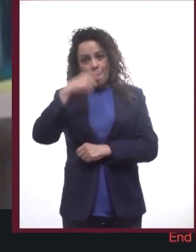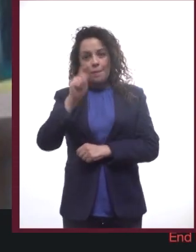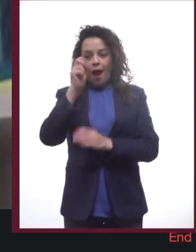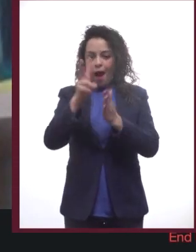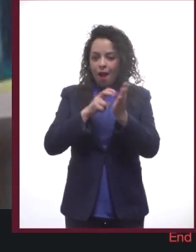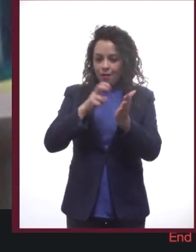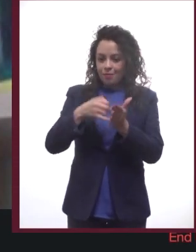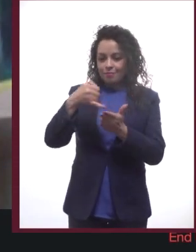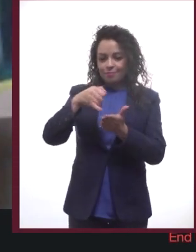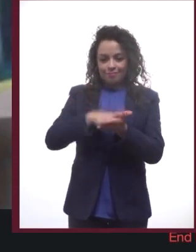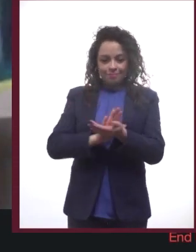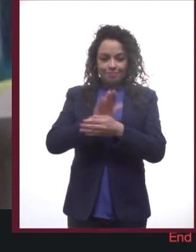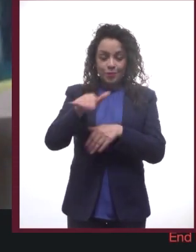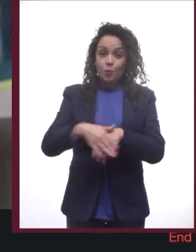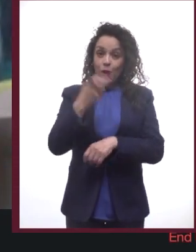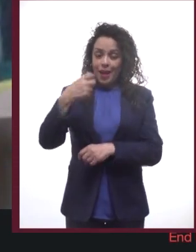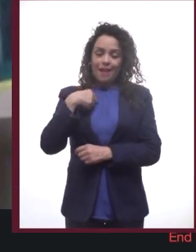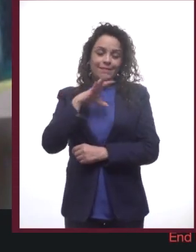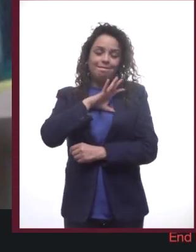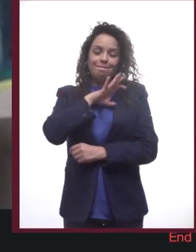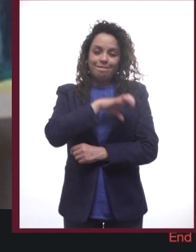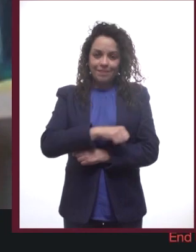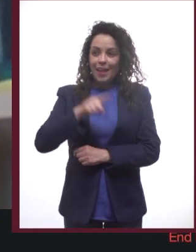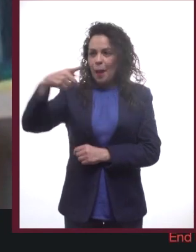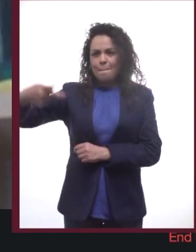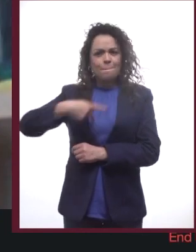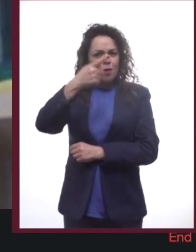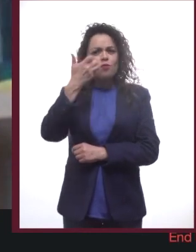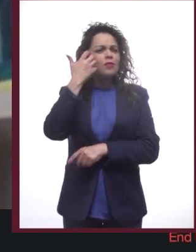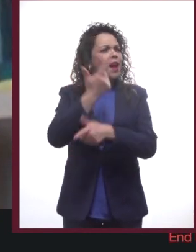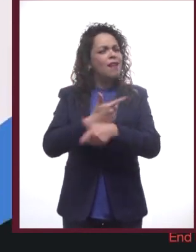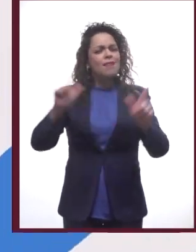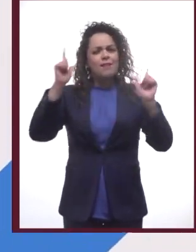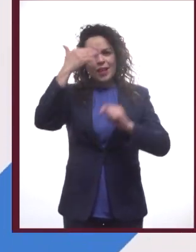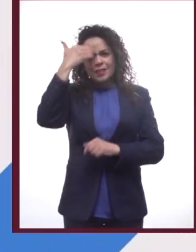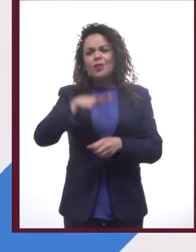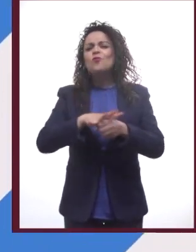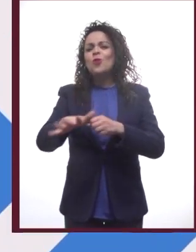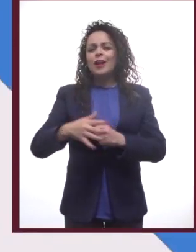edición, ya que es algo que me apasiona, así que pues pregúntenme lo que quieran saber.